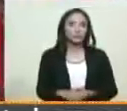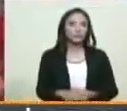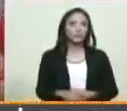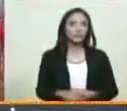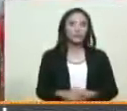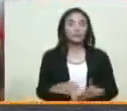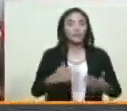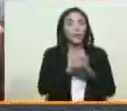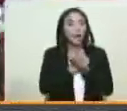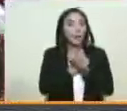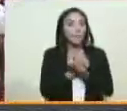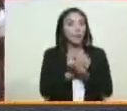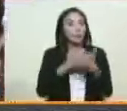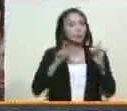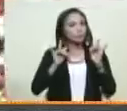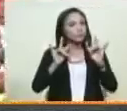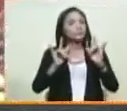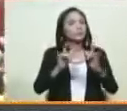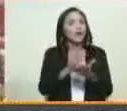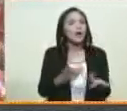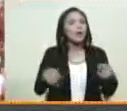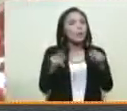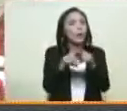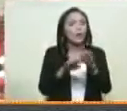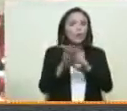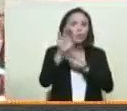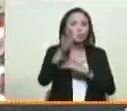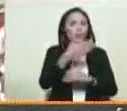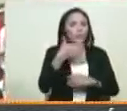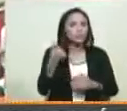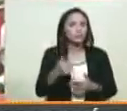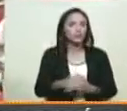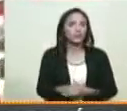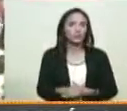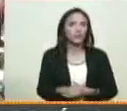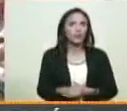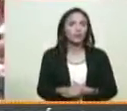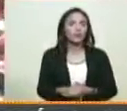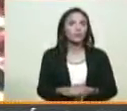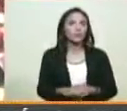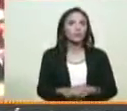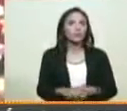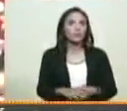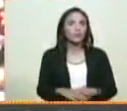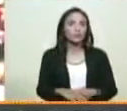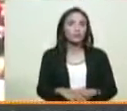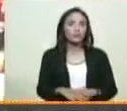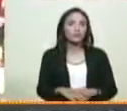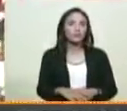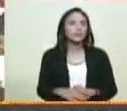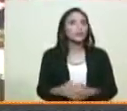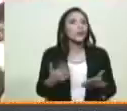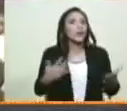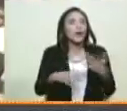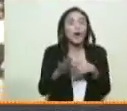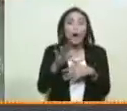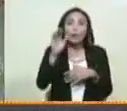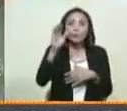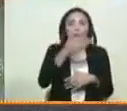el amor al futuro grandioso, próspero y en